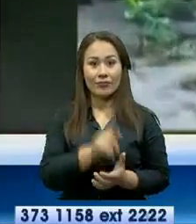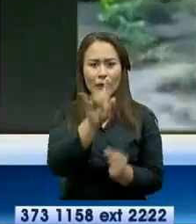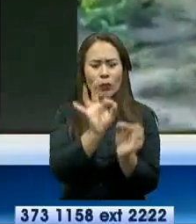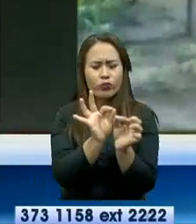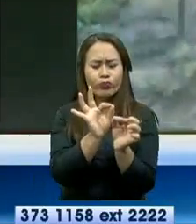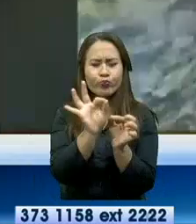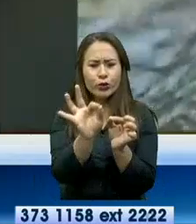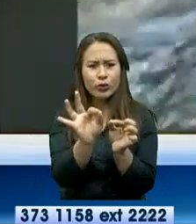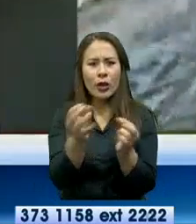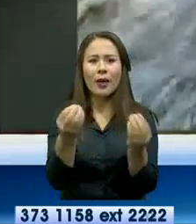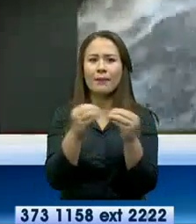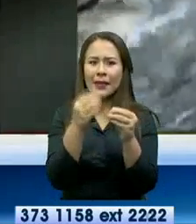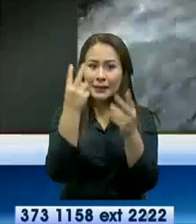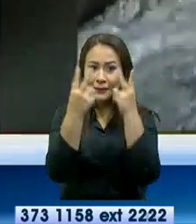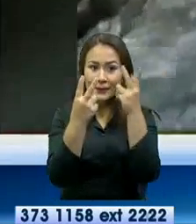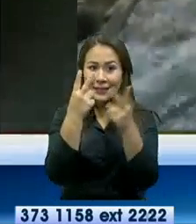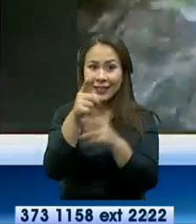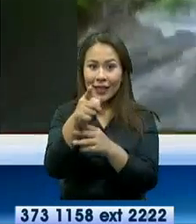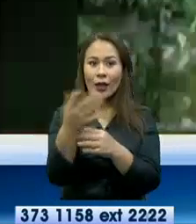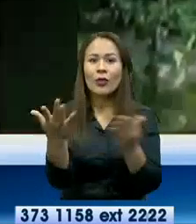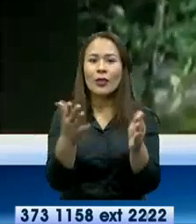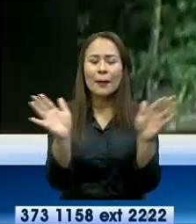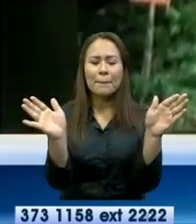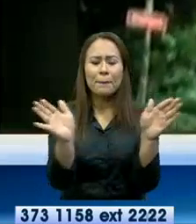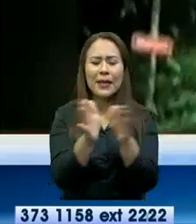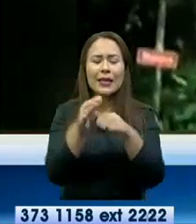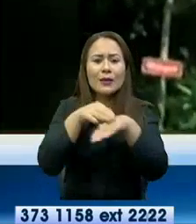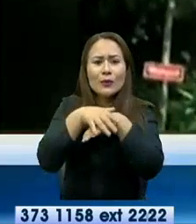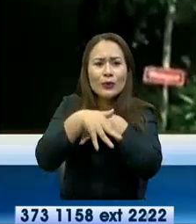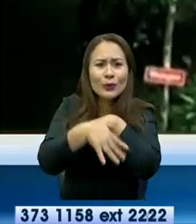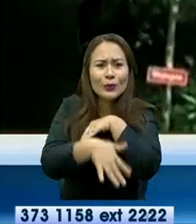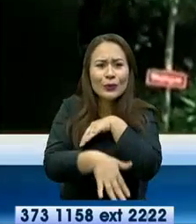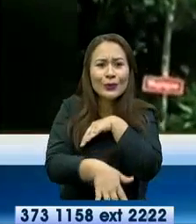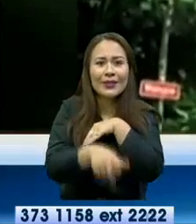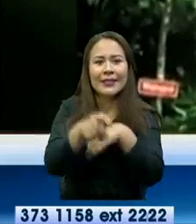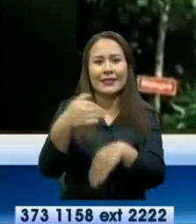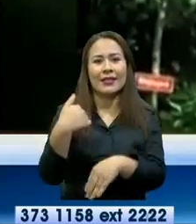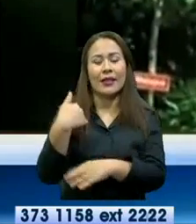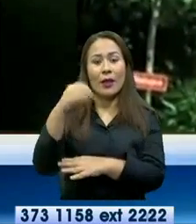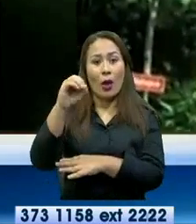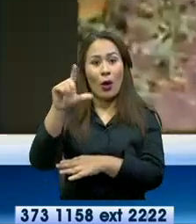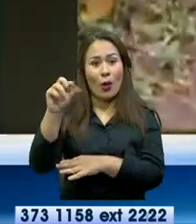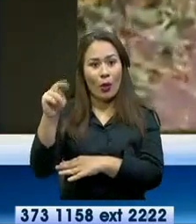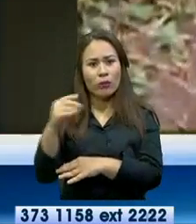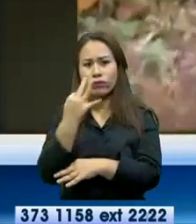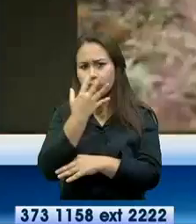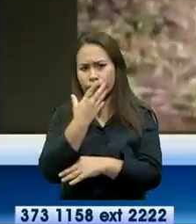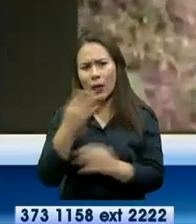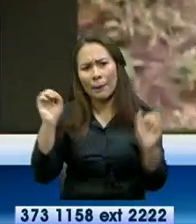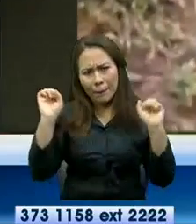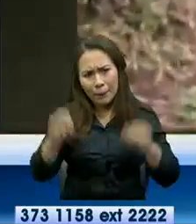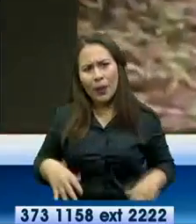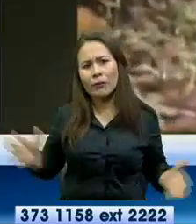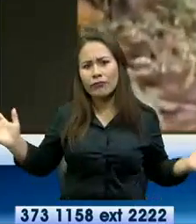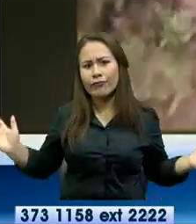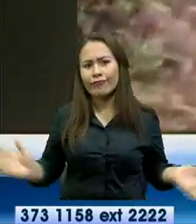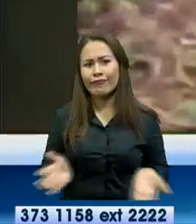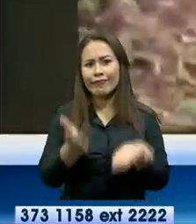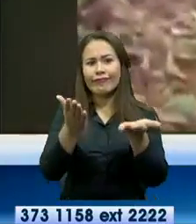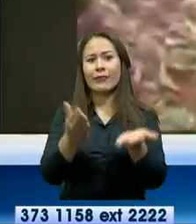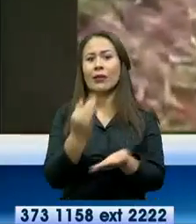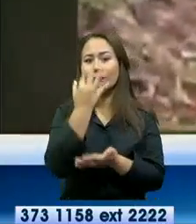ser visitado de Olón son las pequeñas cascadas que posee. Vale la pena, ya que se encuentra en un ambiente